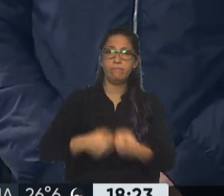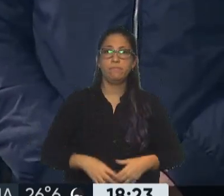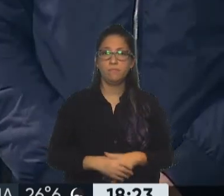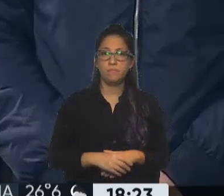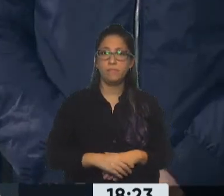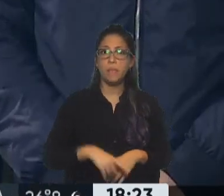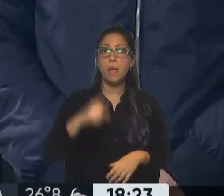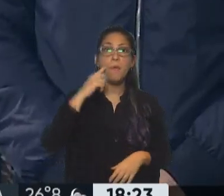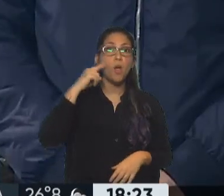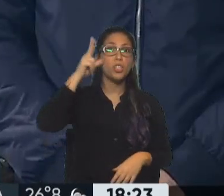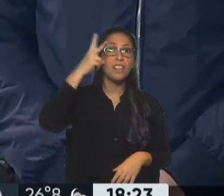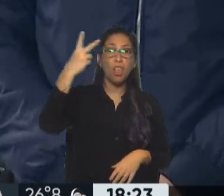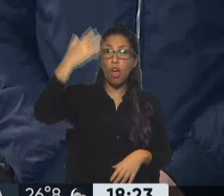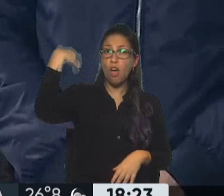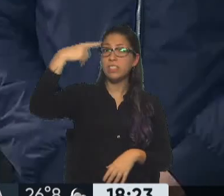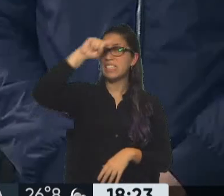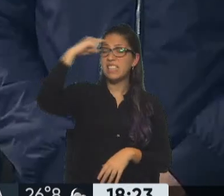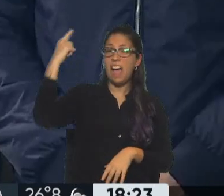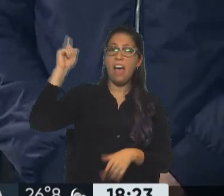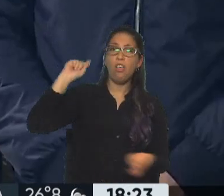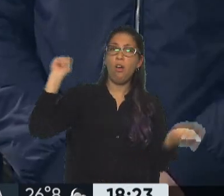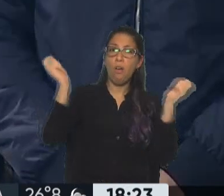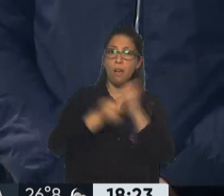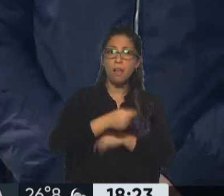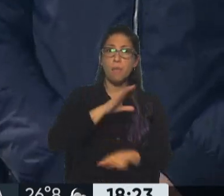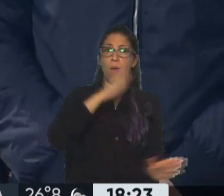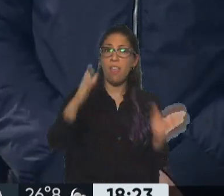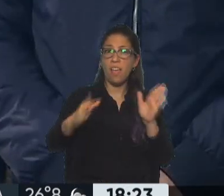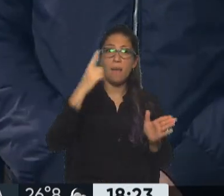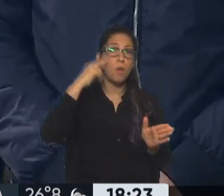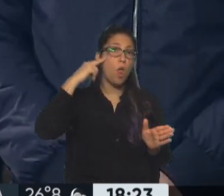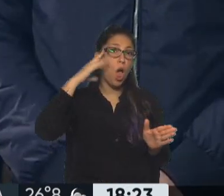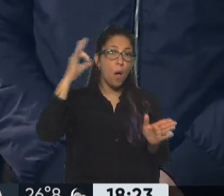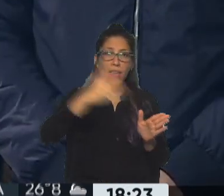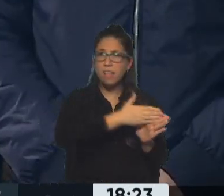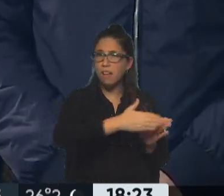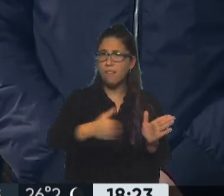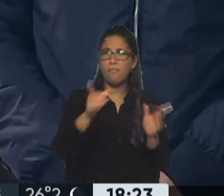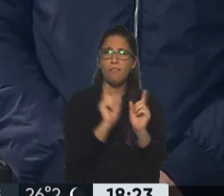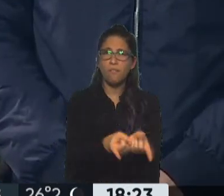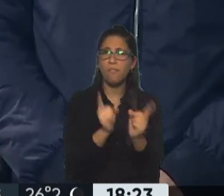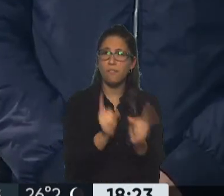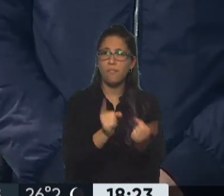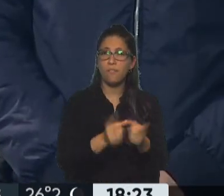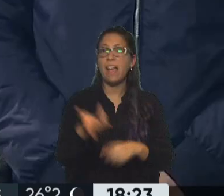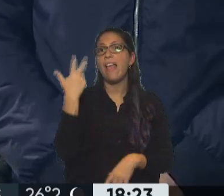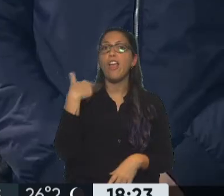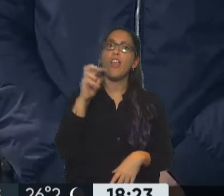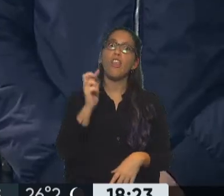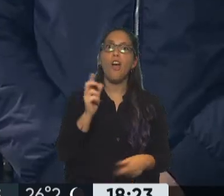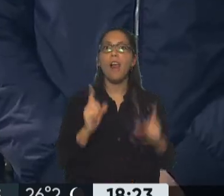estatizado en el 82, porque siguieron durante toda la década de los 90 para sostener la falsa